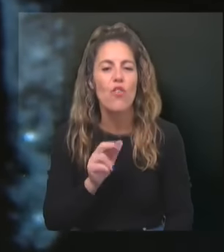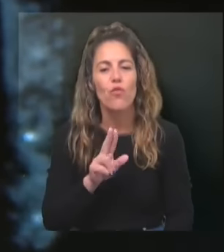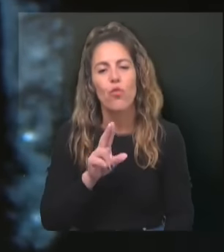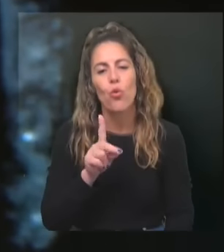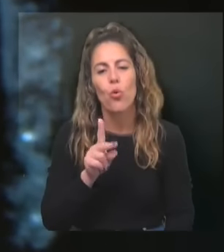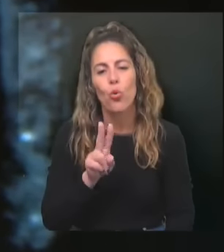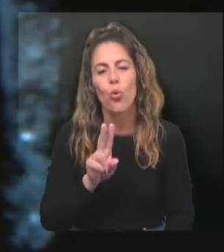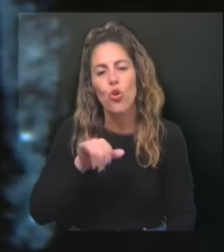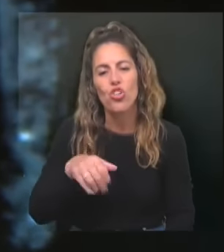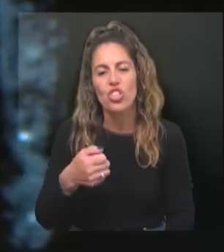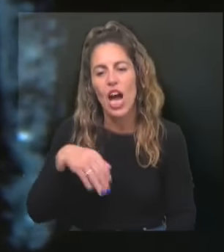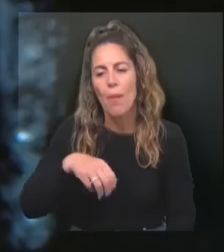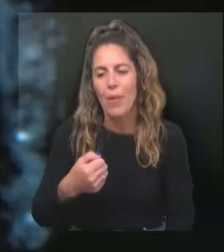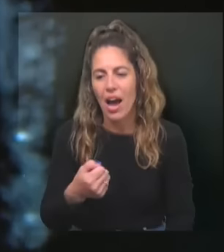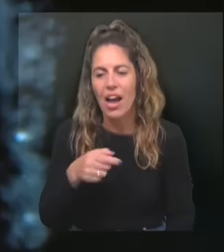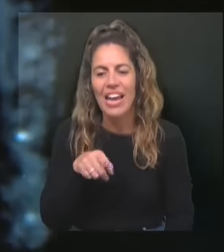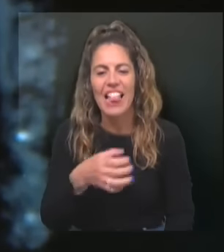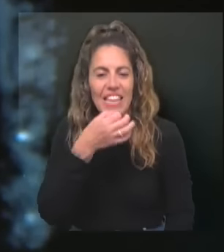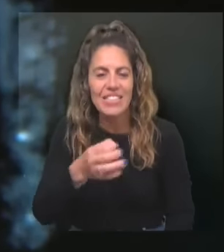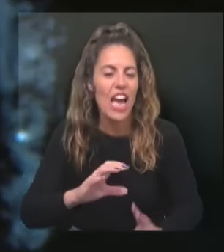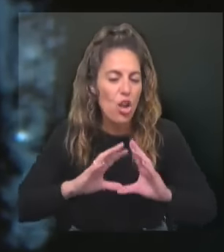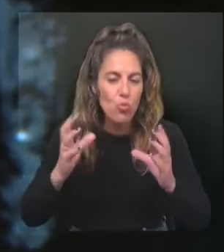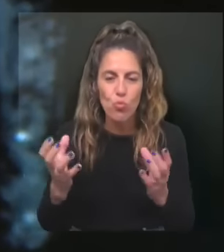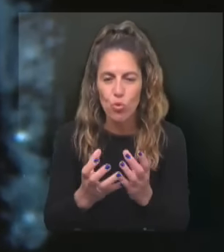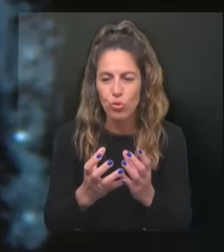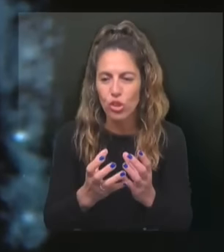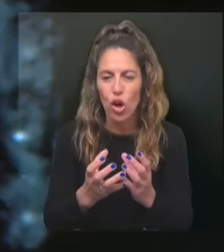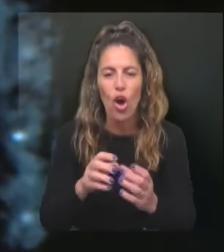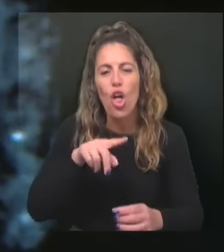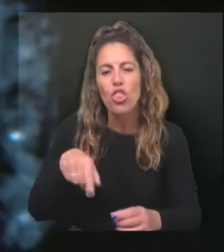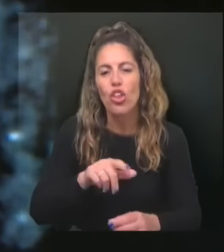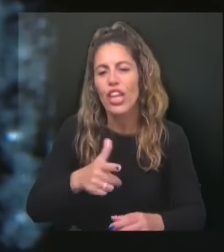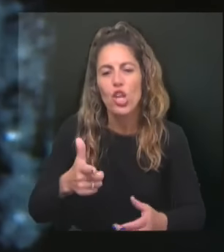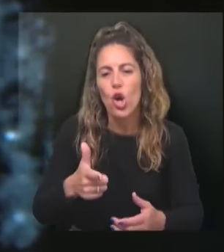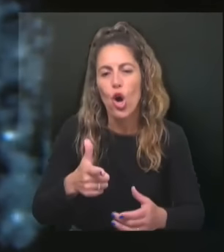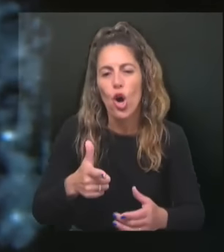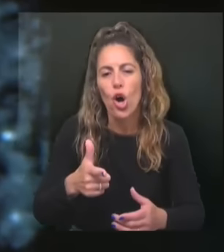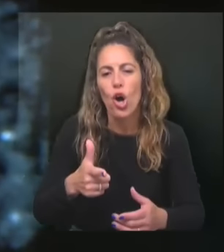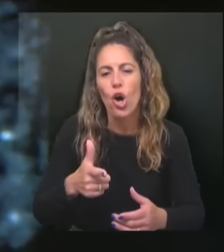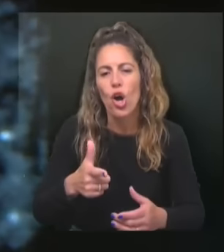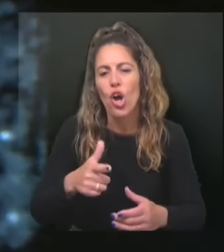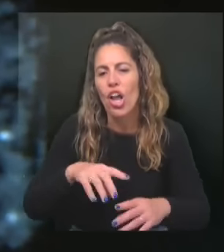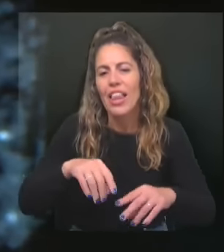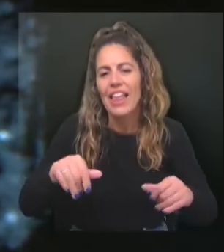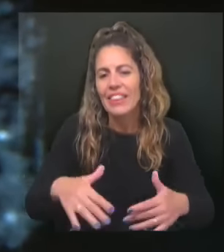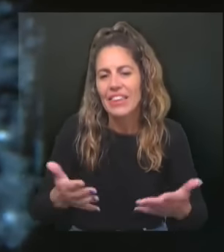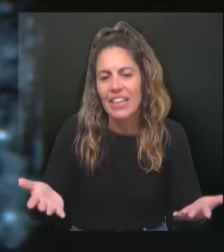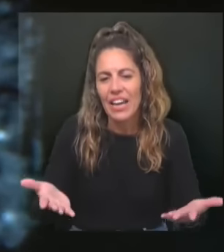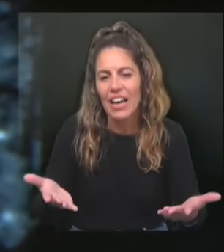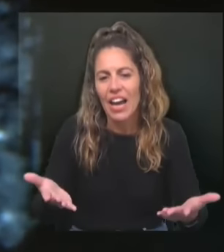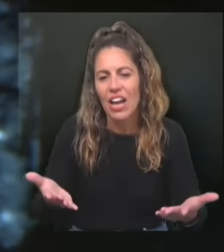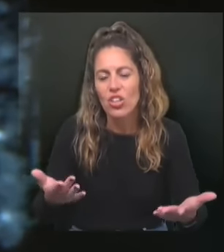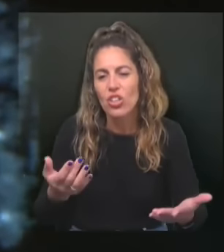él decía, en un mundo, en un mapa mundi donde no está la tierra de la utopía, no merece ser visto de